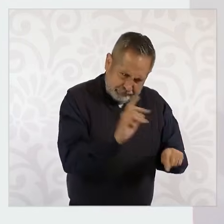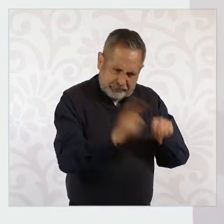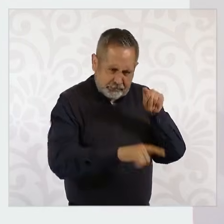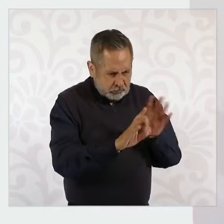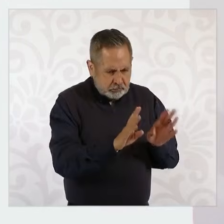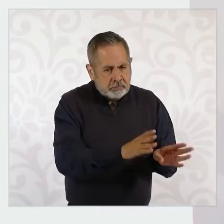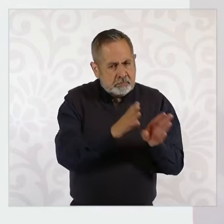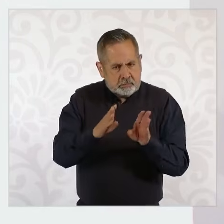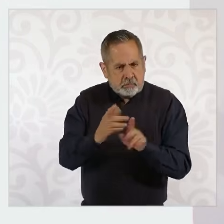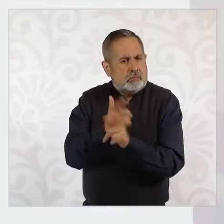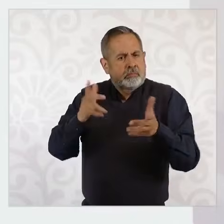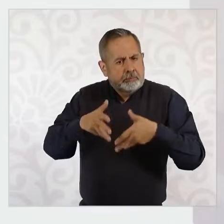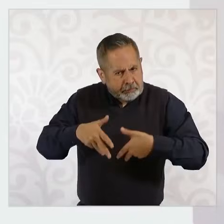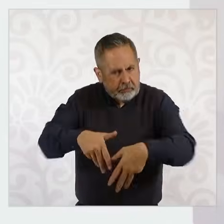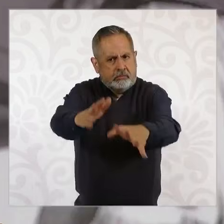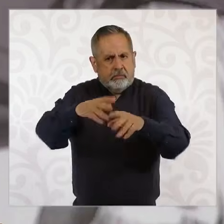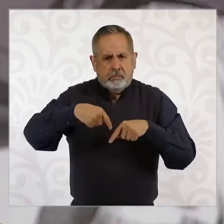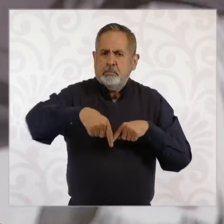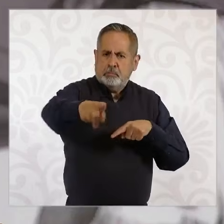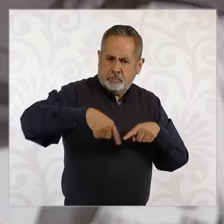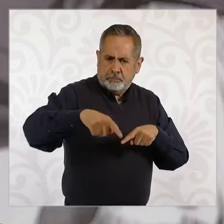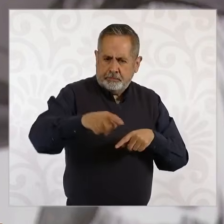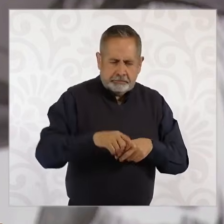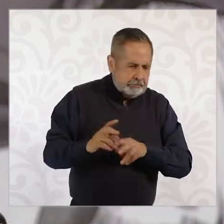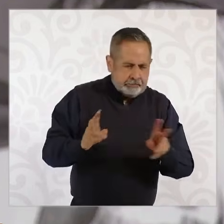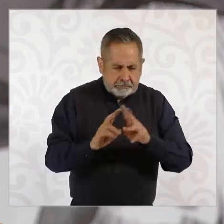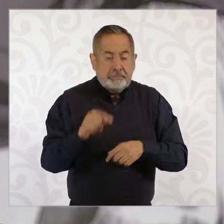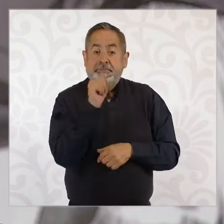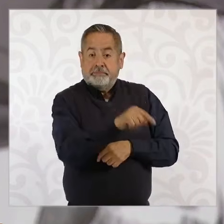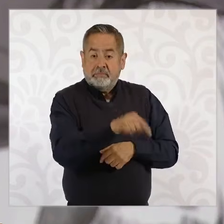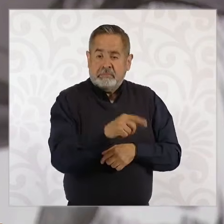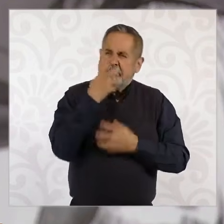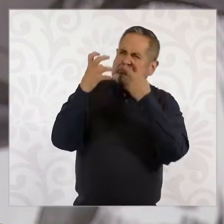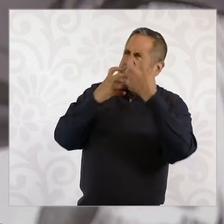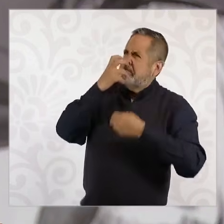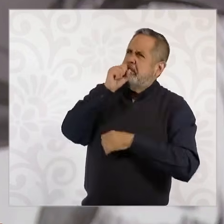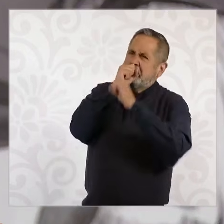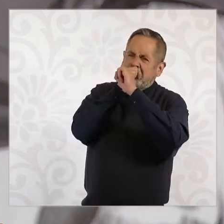la ciclovía para los ciclistas. Entonces se manifestaron afuera